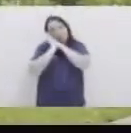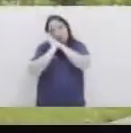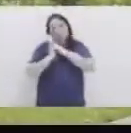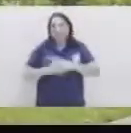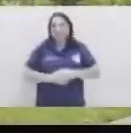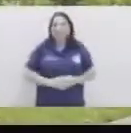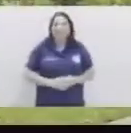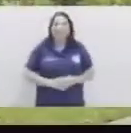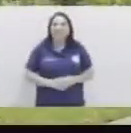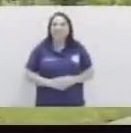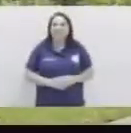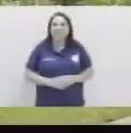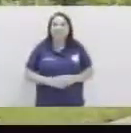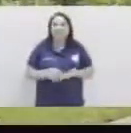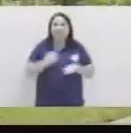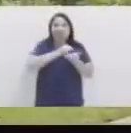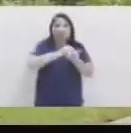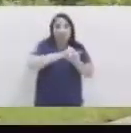dormir,